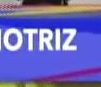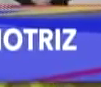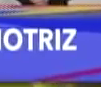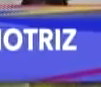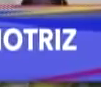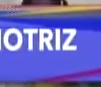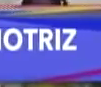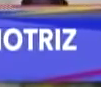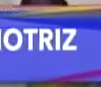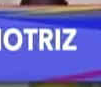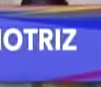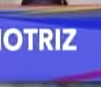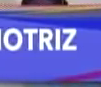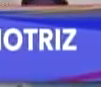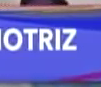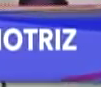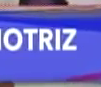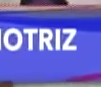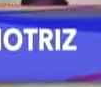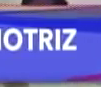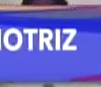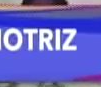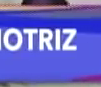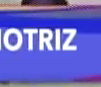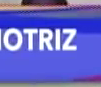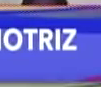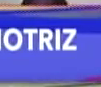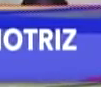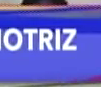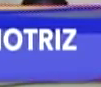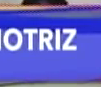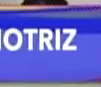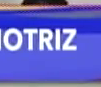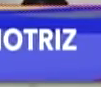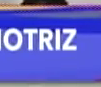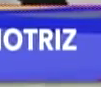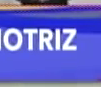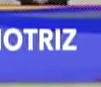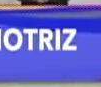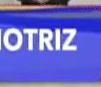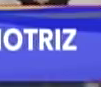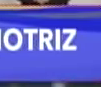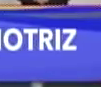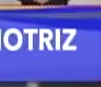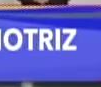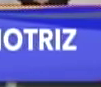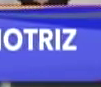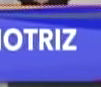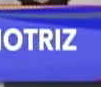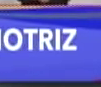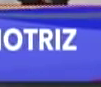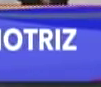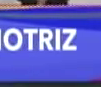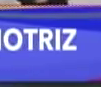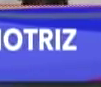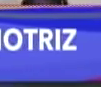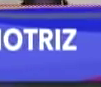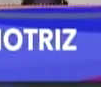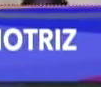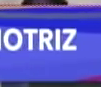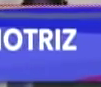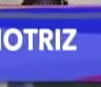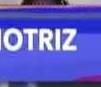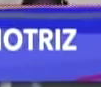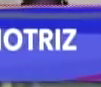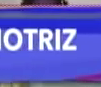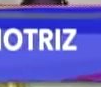capacidad instalada de 80 carros en un turno de 8 horas. 80 carros en un turno de 8 horas, y lo hemos demostrado, hemos superado la